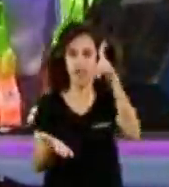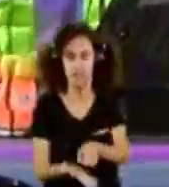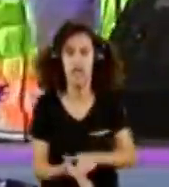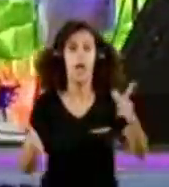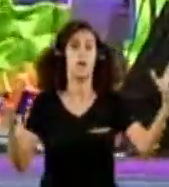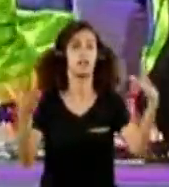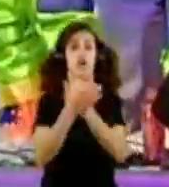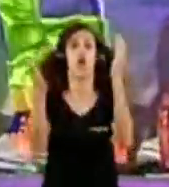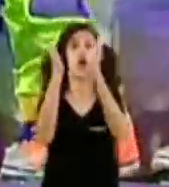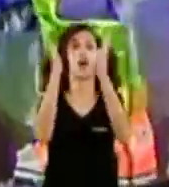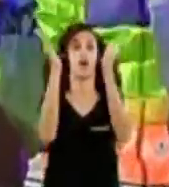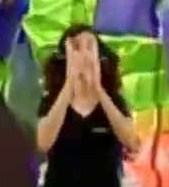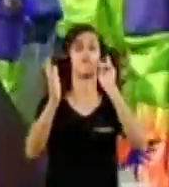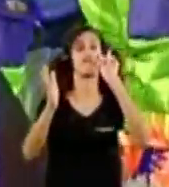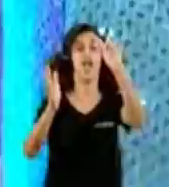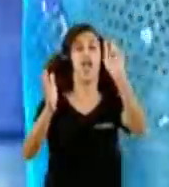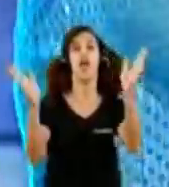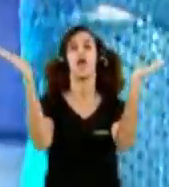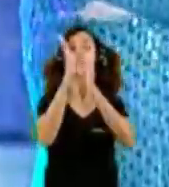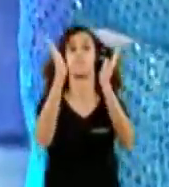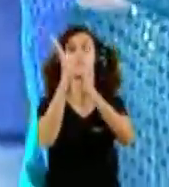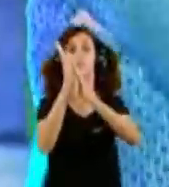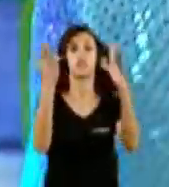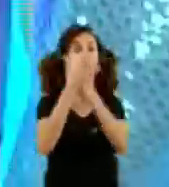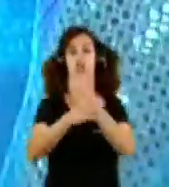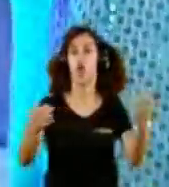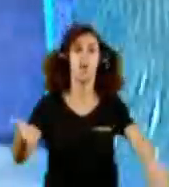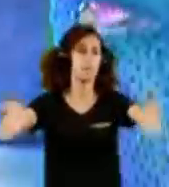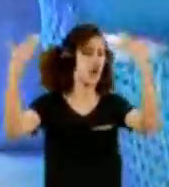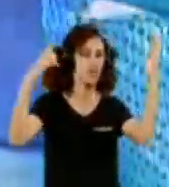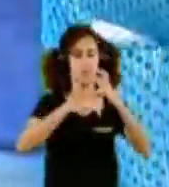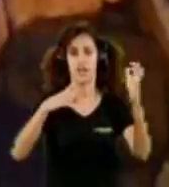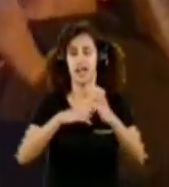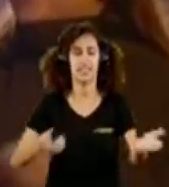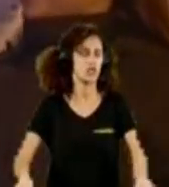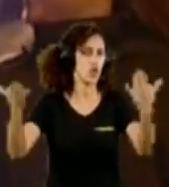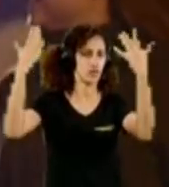arriba. Quiero ver las palmas arriba. Vamos, Parque, arriba.